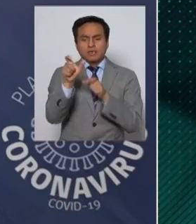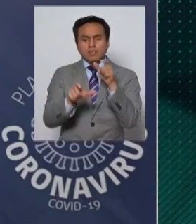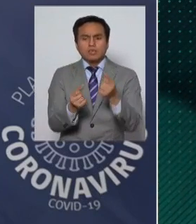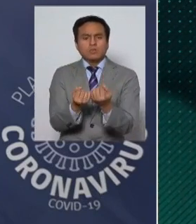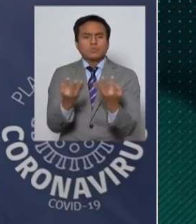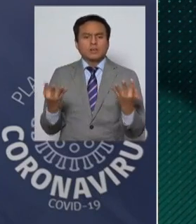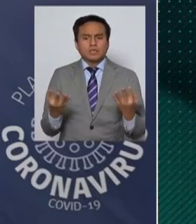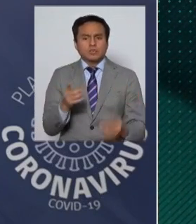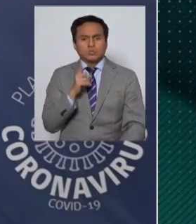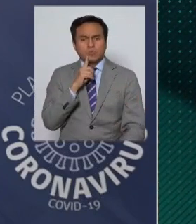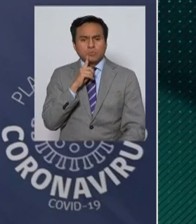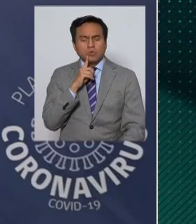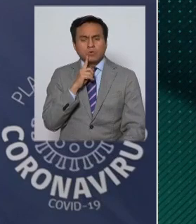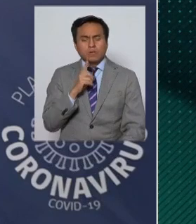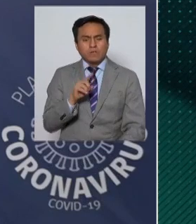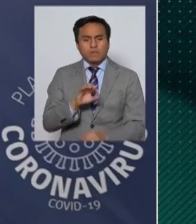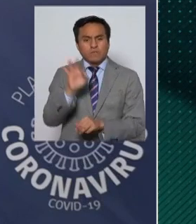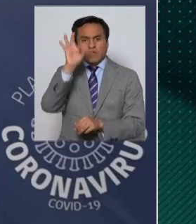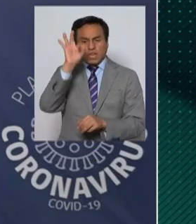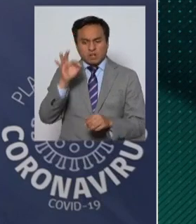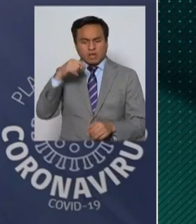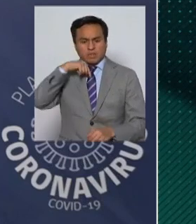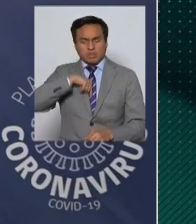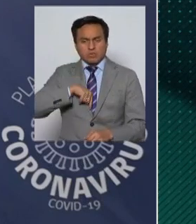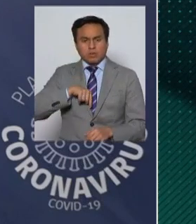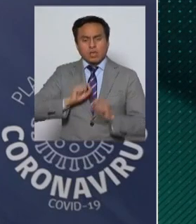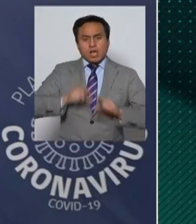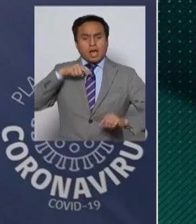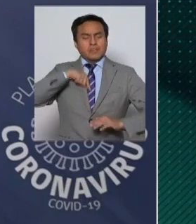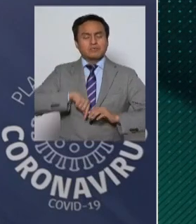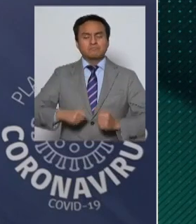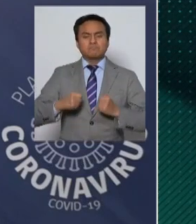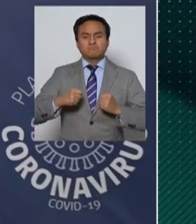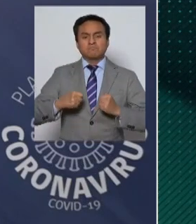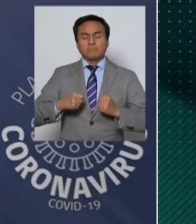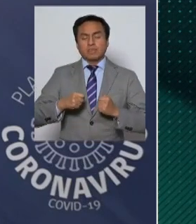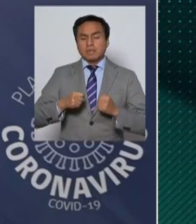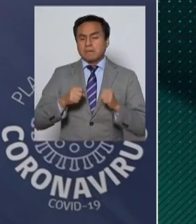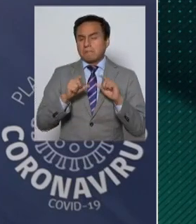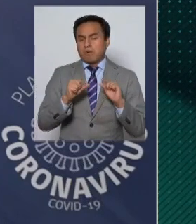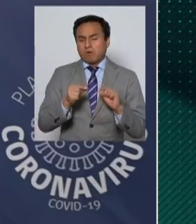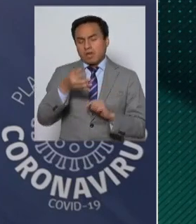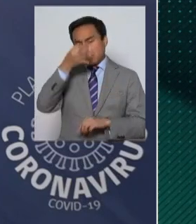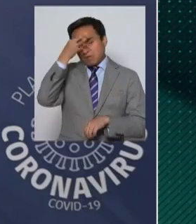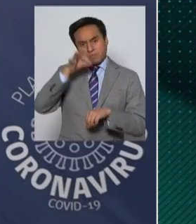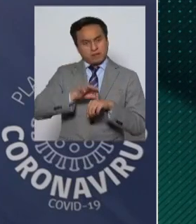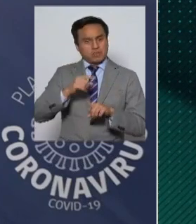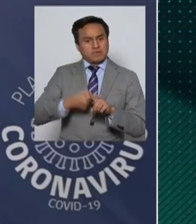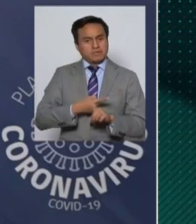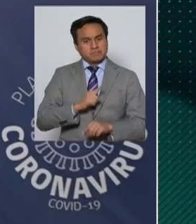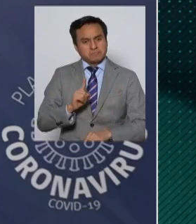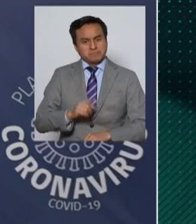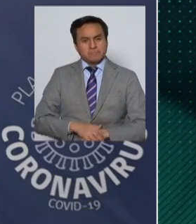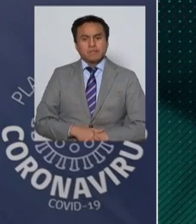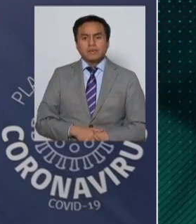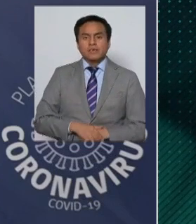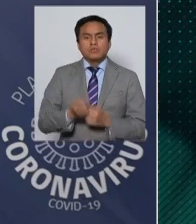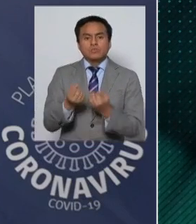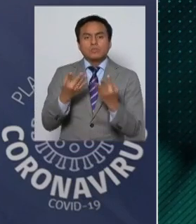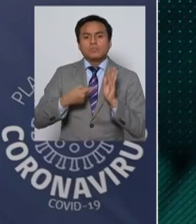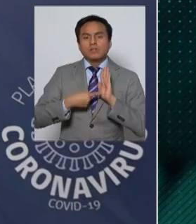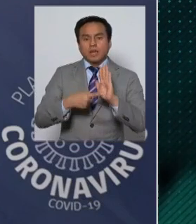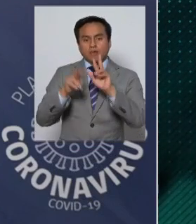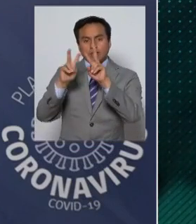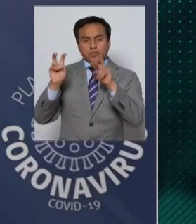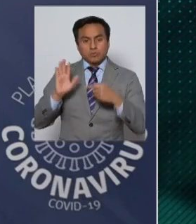gente tuvo contacto con el virus, desarrolló anticuerpos y por lo tanto tiene una baja probabilidad de enfermar de nuevo. Este número publicado en